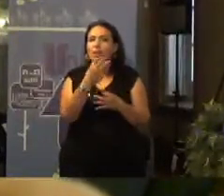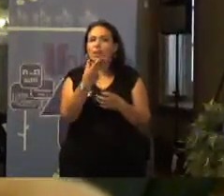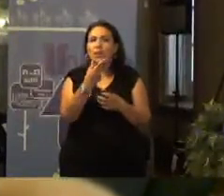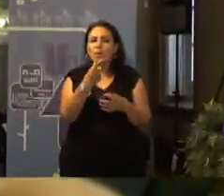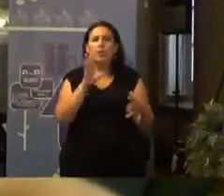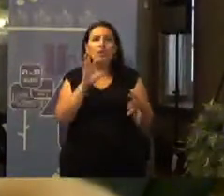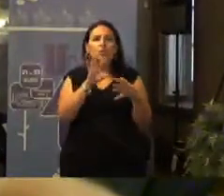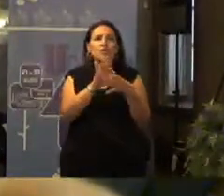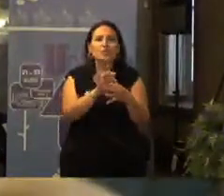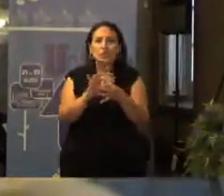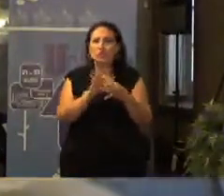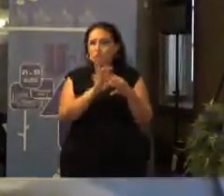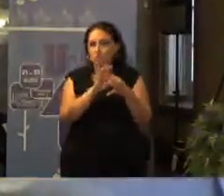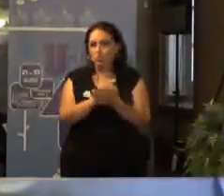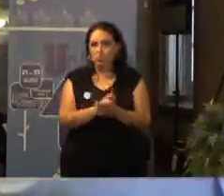conexión entre